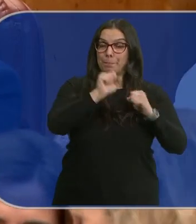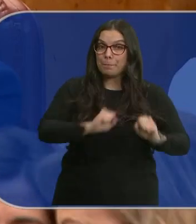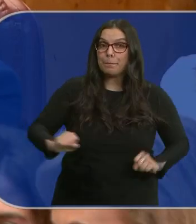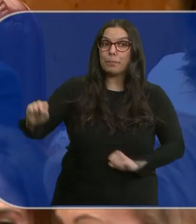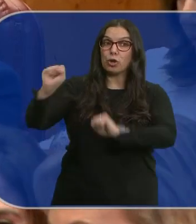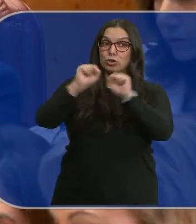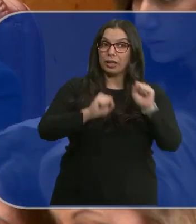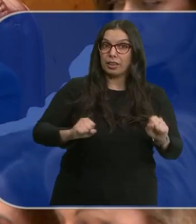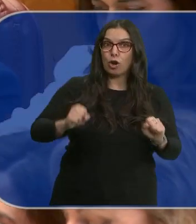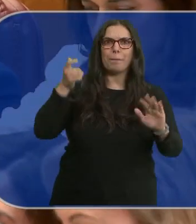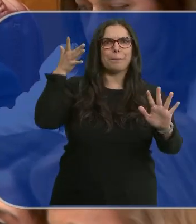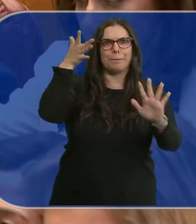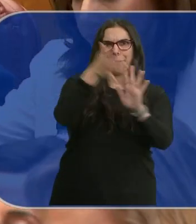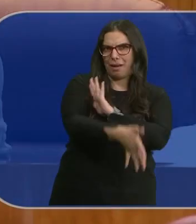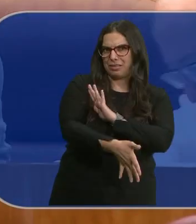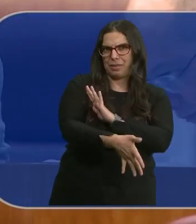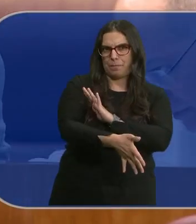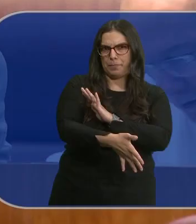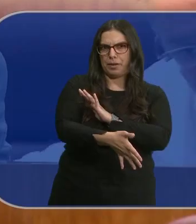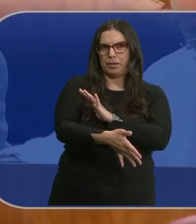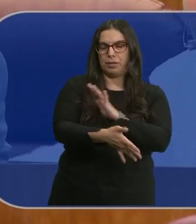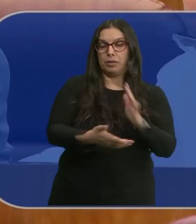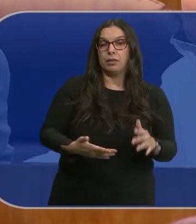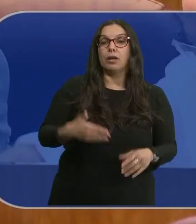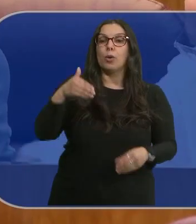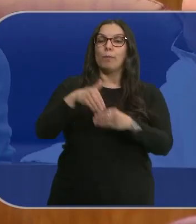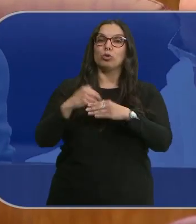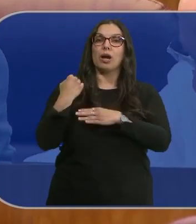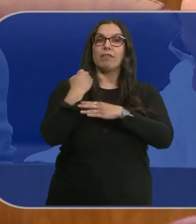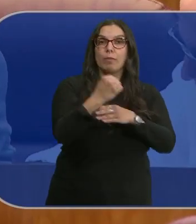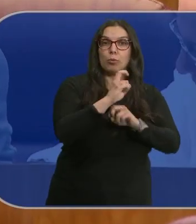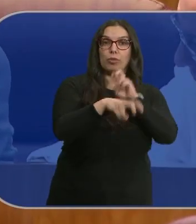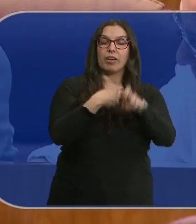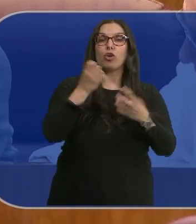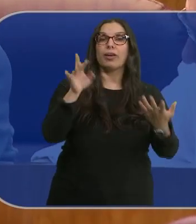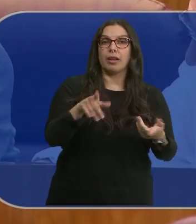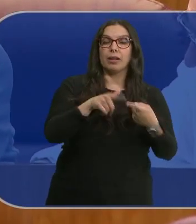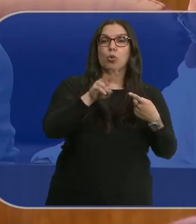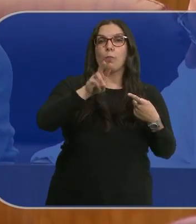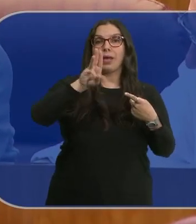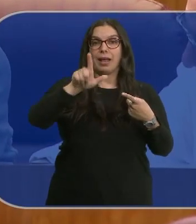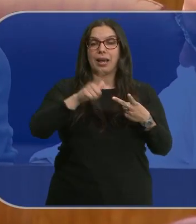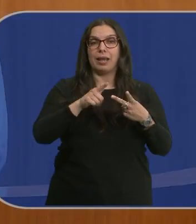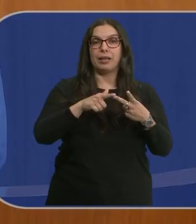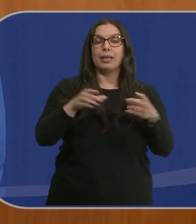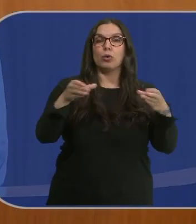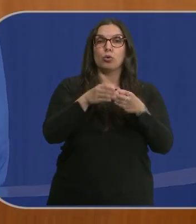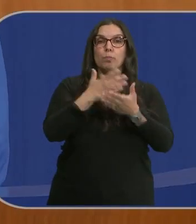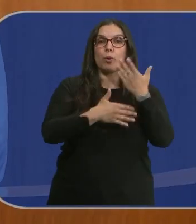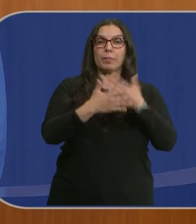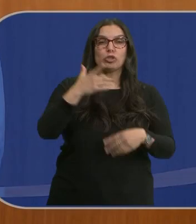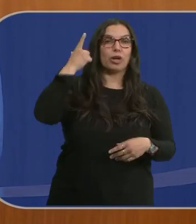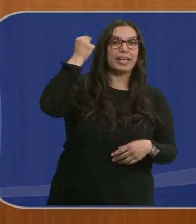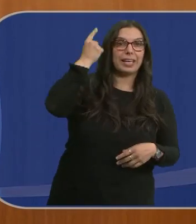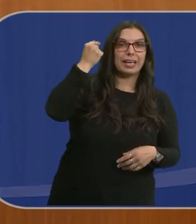protección sea indefinidamente. Los que sí que han votado a favor de la modificación han sido UPL y del Grupo Mixto